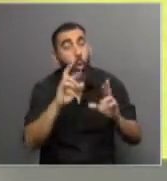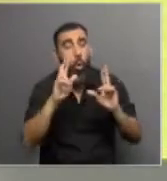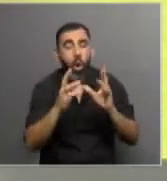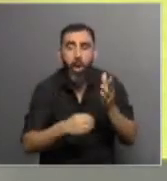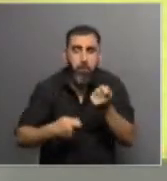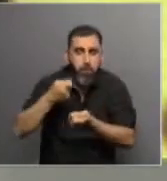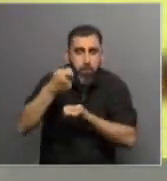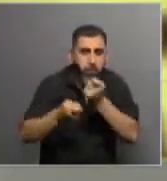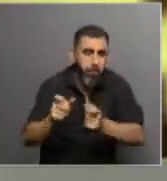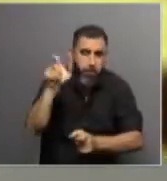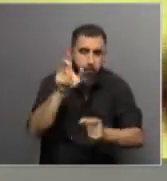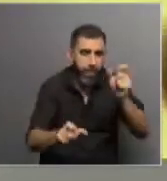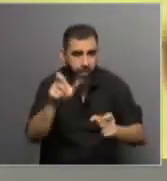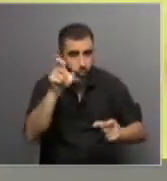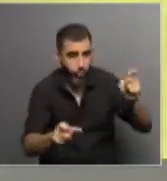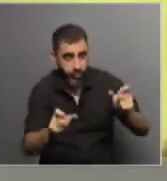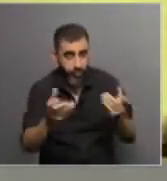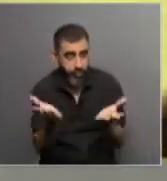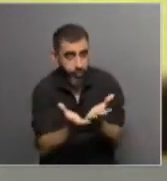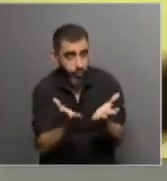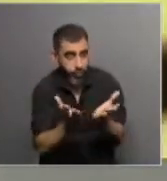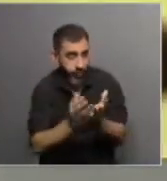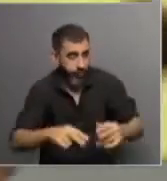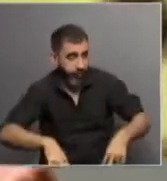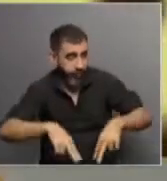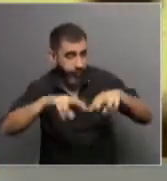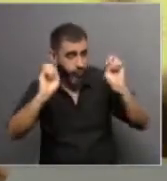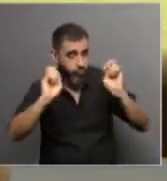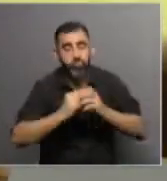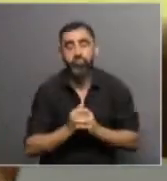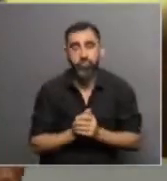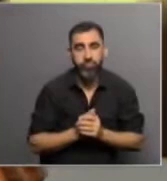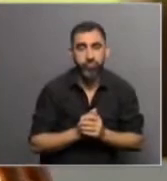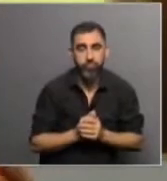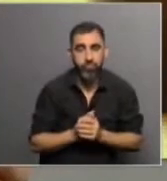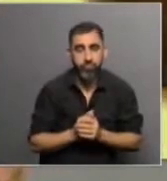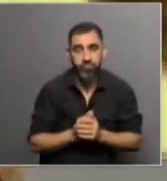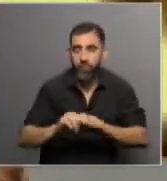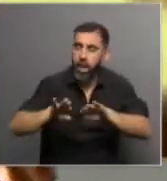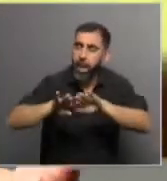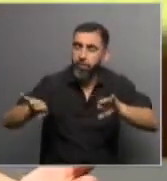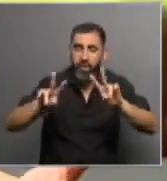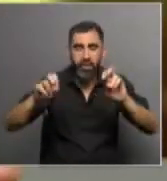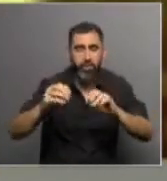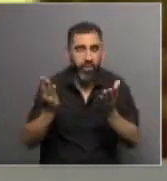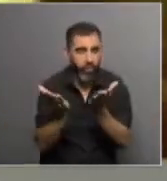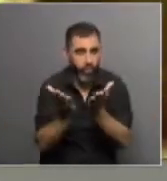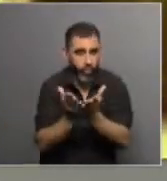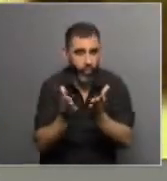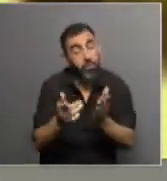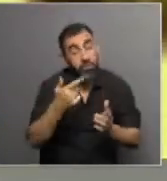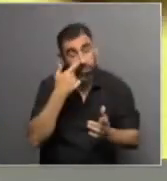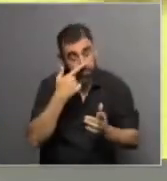sumando gente a la parte de estudios geológicos. Digamos, más allá del fondo académico, que es interesante porque